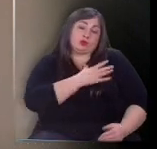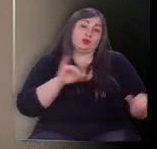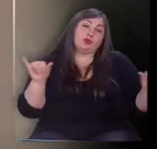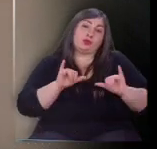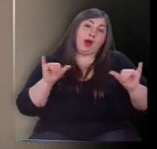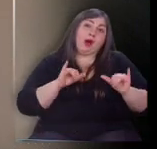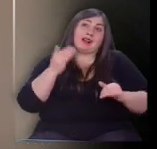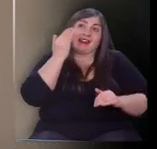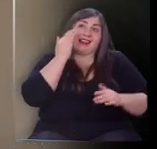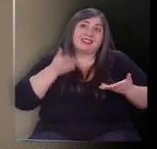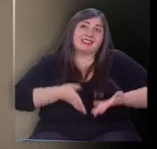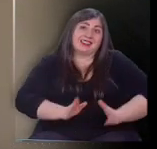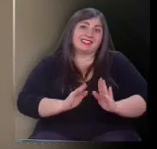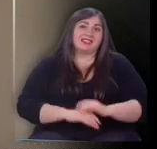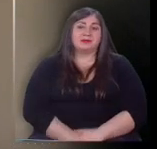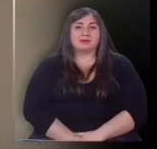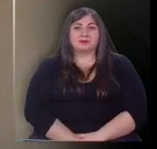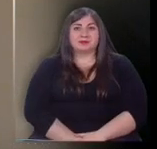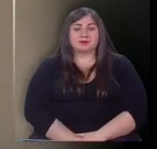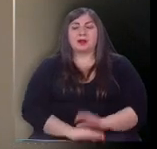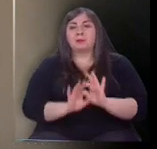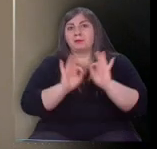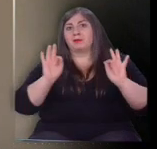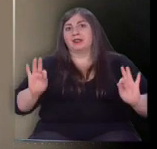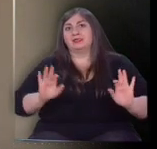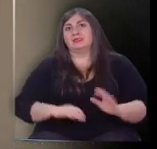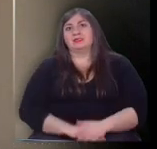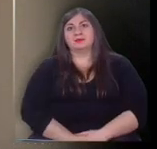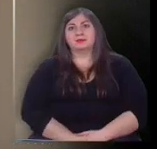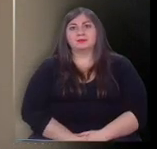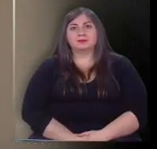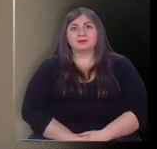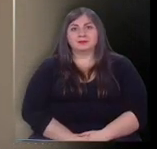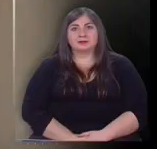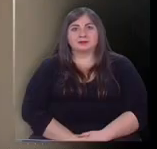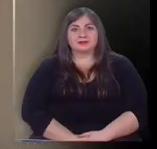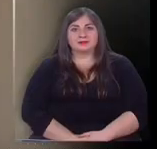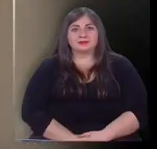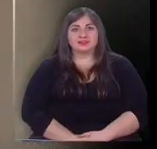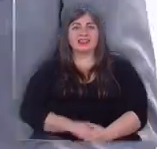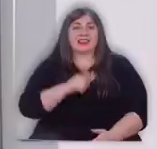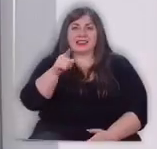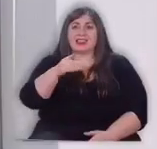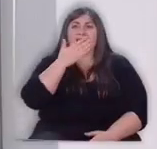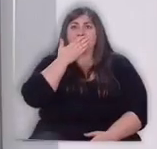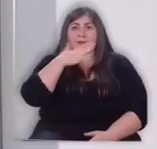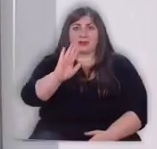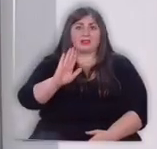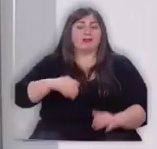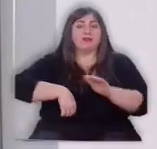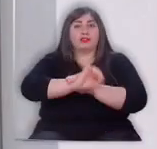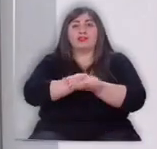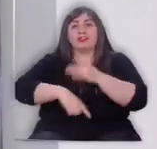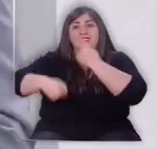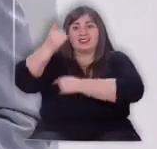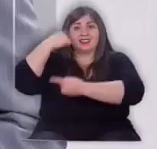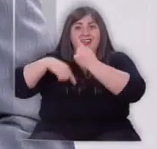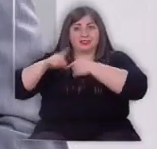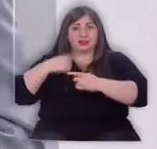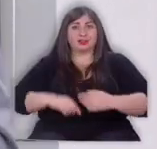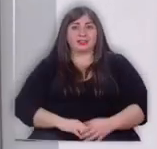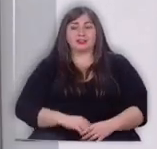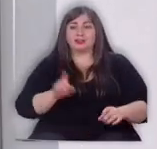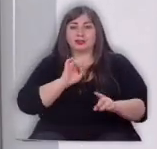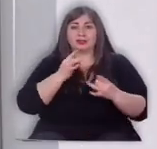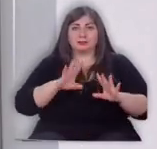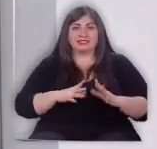que está por nacer. Espectacular. Que juega ella dentro de las mejores futbolistas de la historia. Sí, no solo